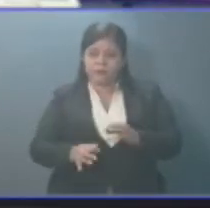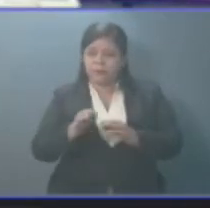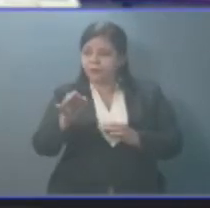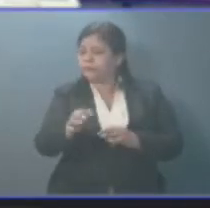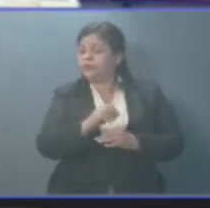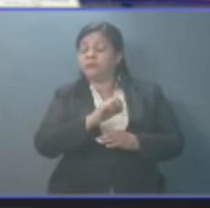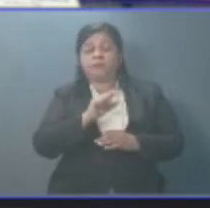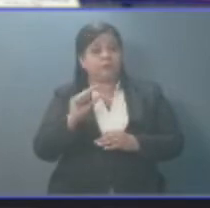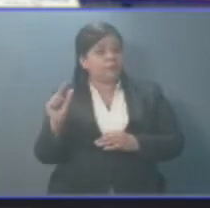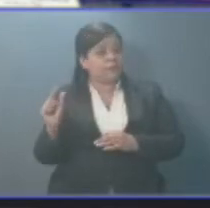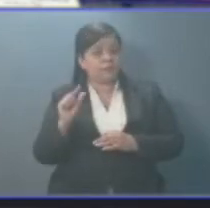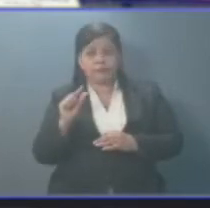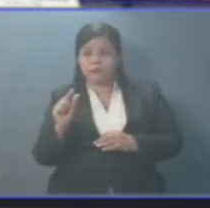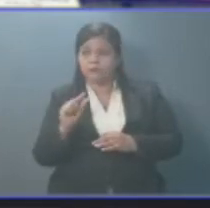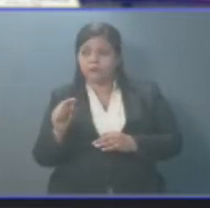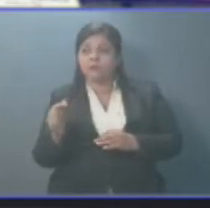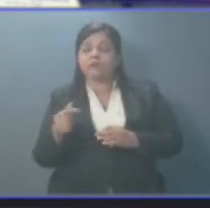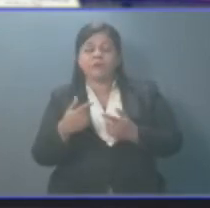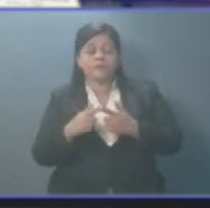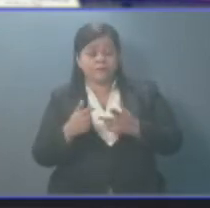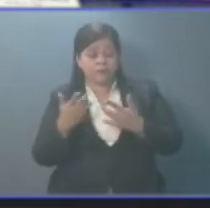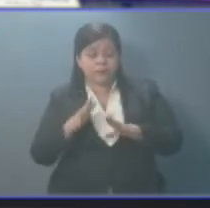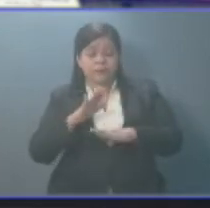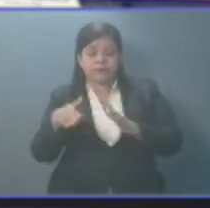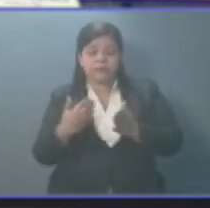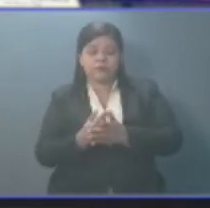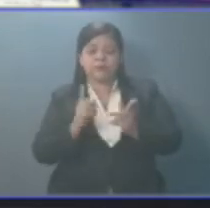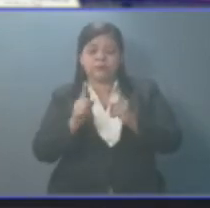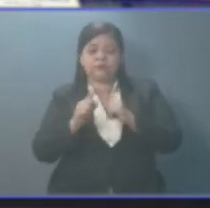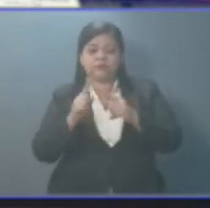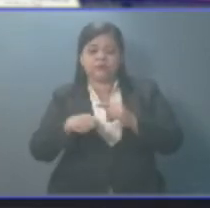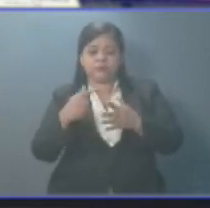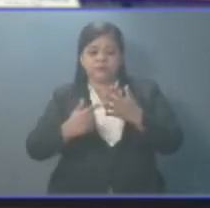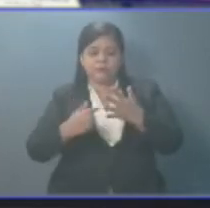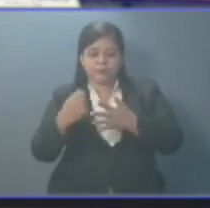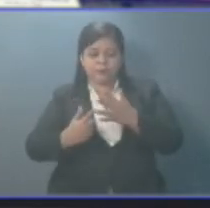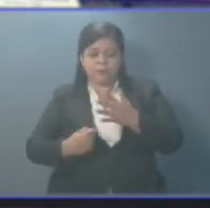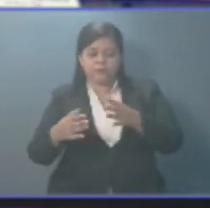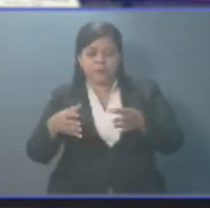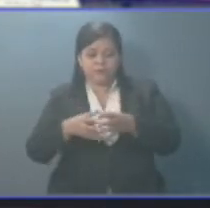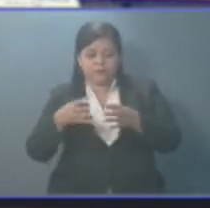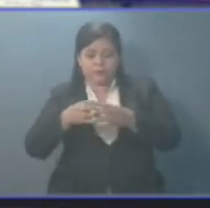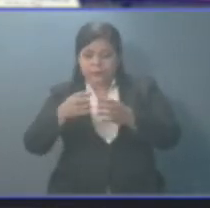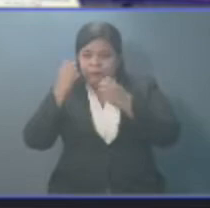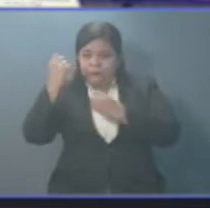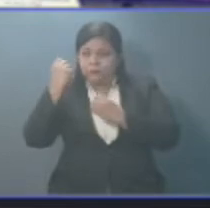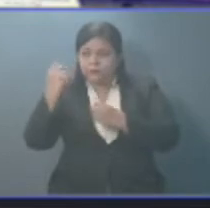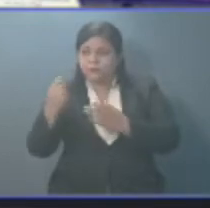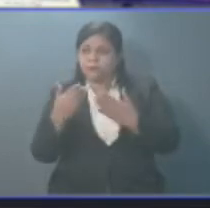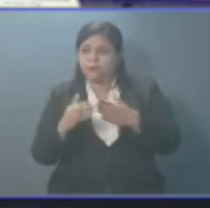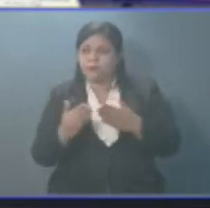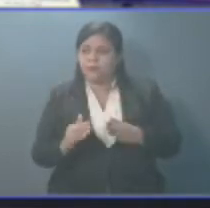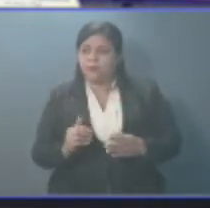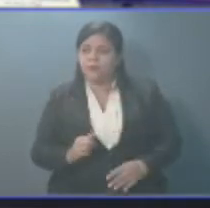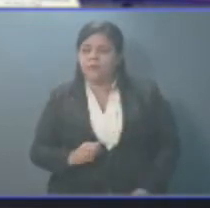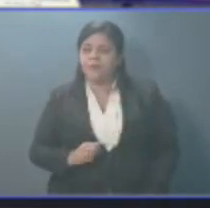habilita la modificación de los estatutos vigentes de los sindicatos y